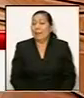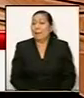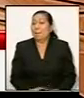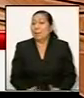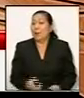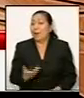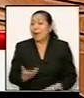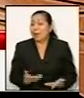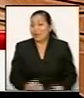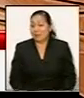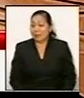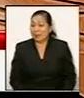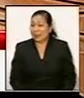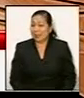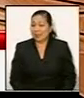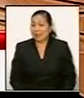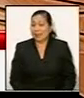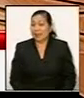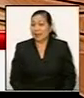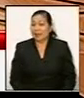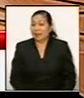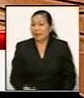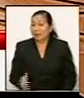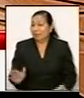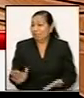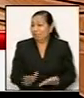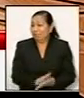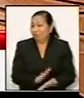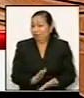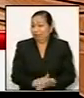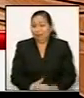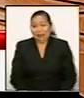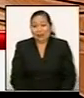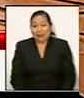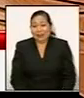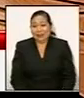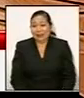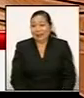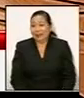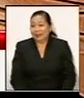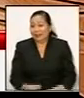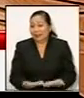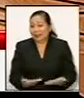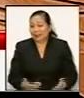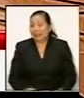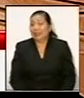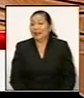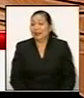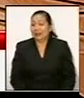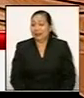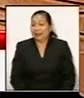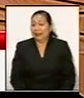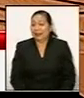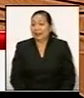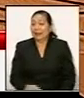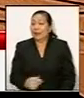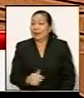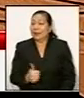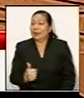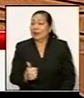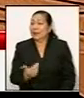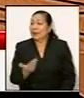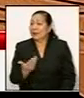pero a veces a veces digamos hasta el don de la imprenta como le llaman hace sus jugadas en estas cosas no por otro lado